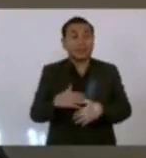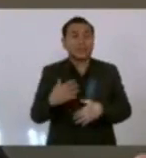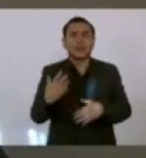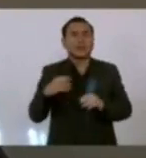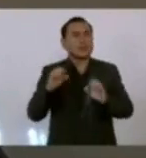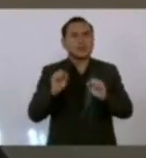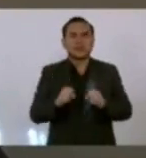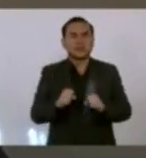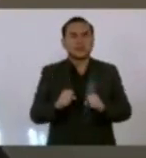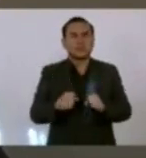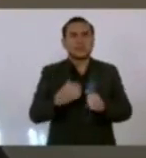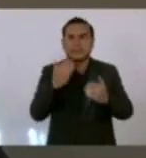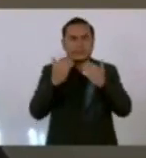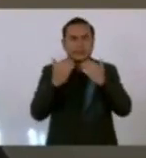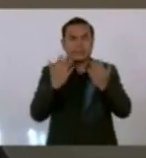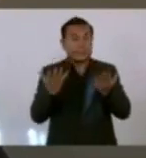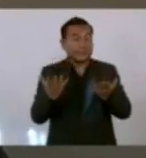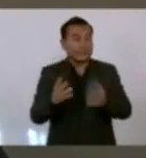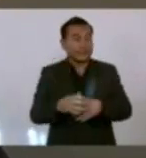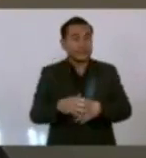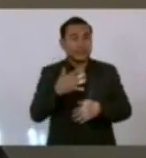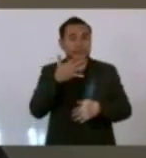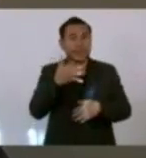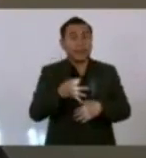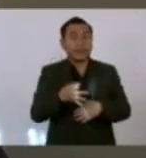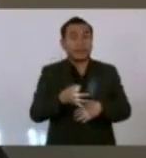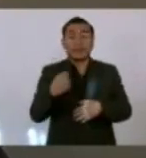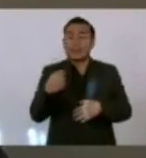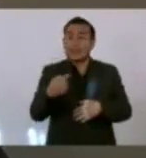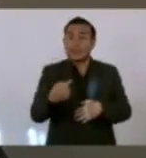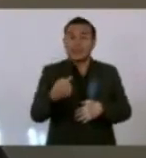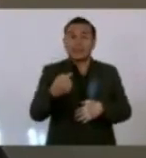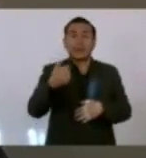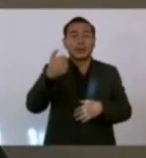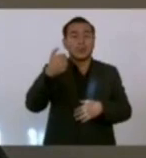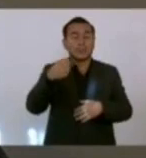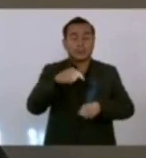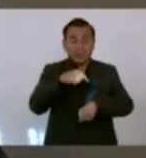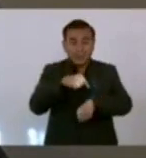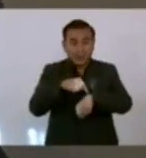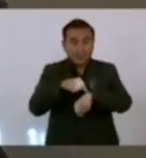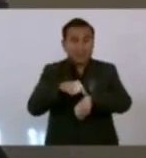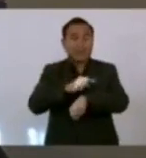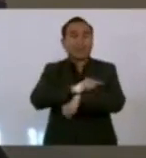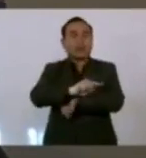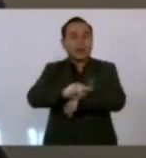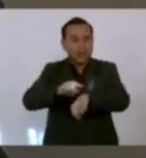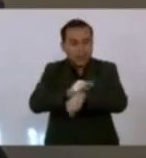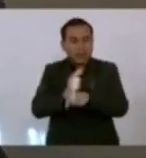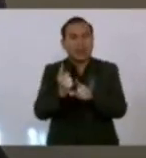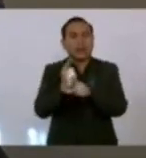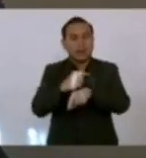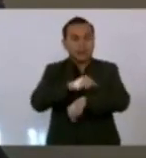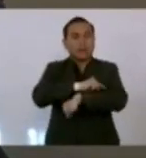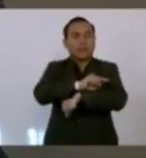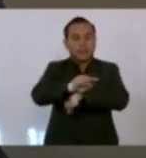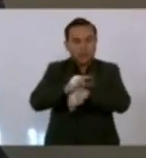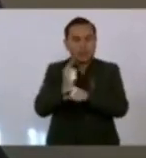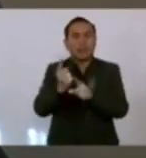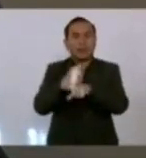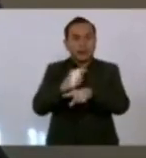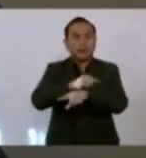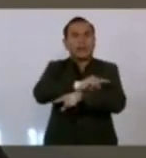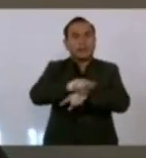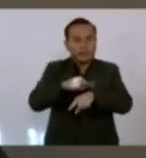estar preparados para lo que no conocemos. Y esto cada hora ha venido cambiando, cada hora ha venido modificándose. Conocemos algo del virus y a